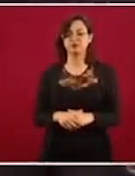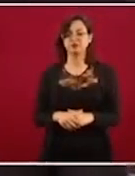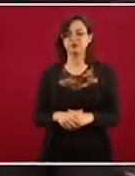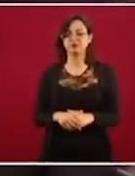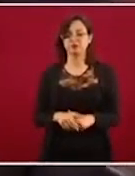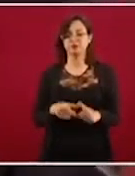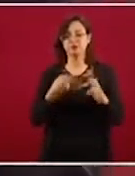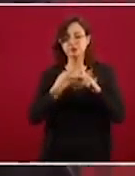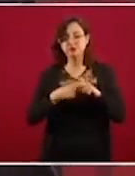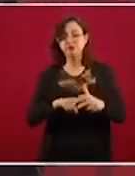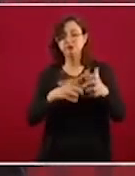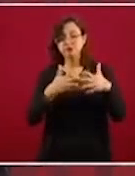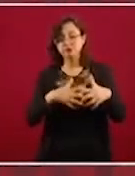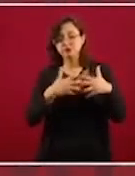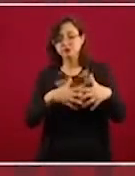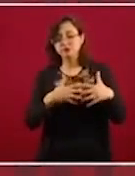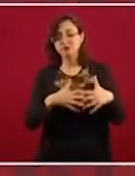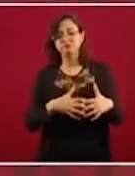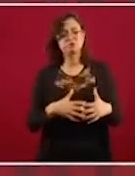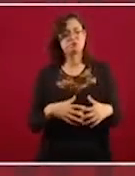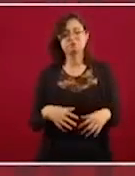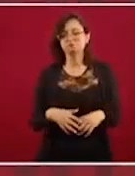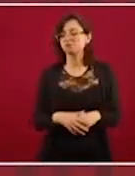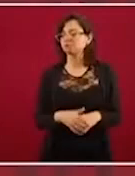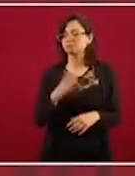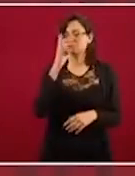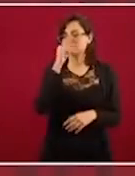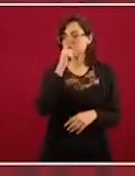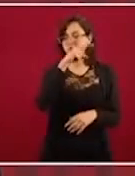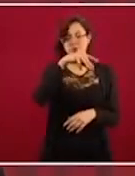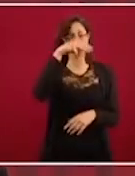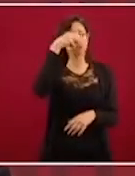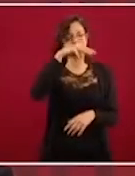operar la cervecera en Mexicali.